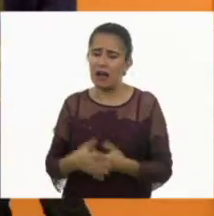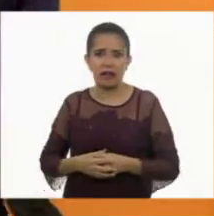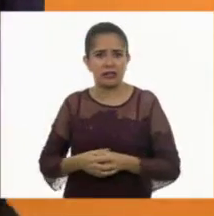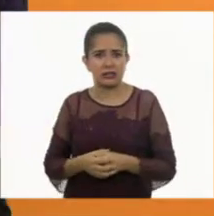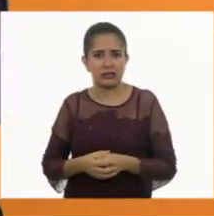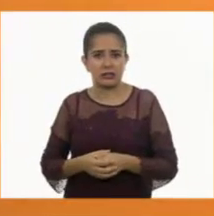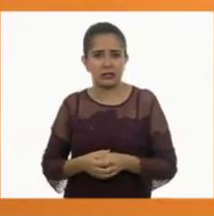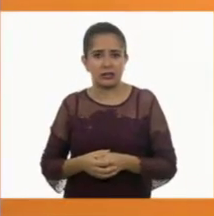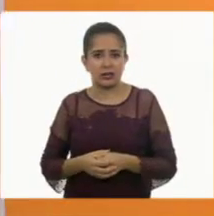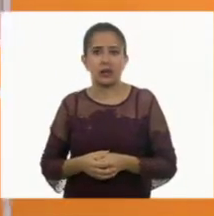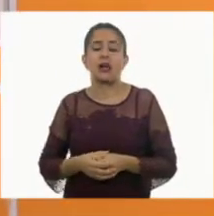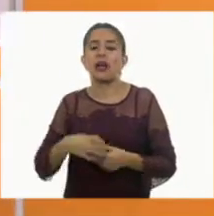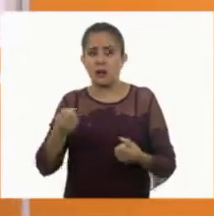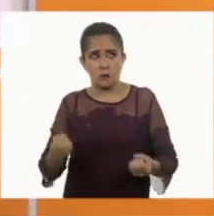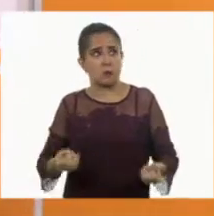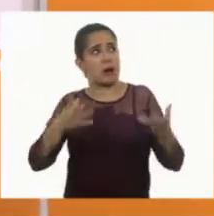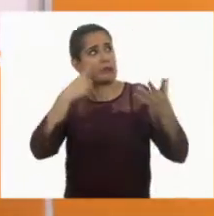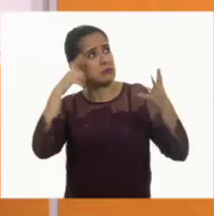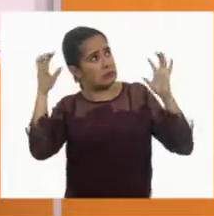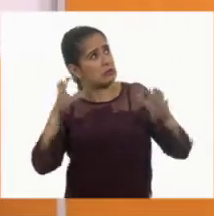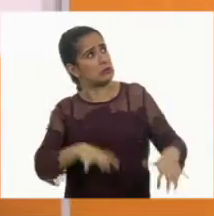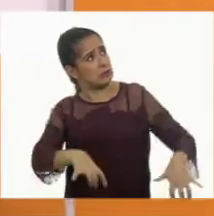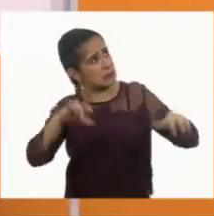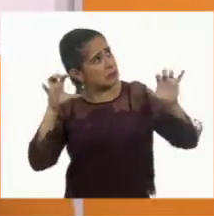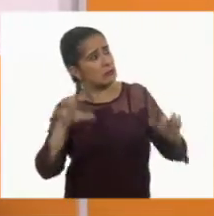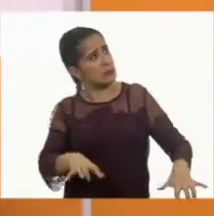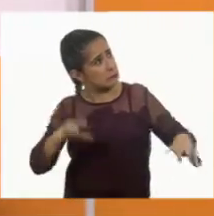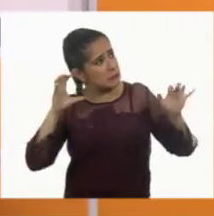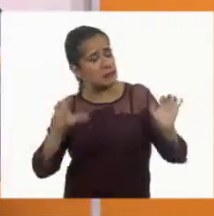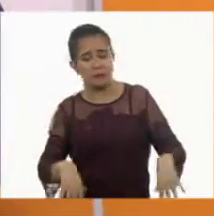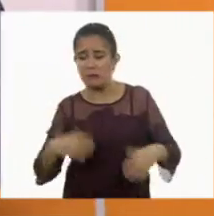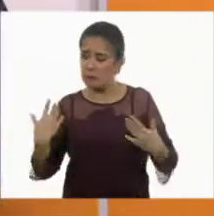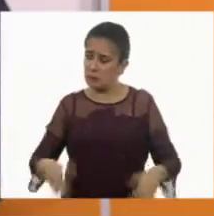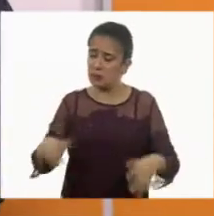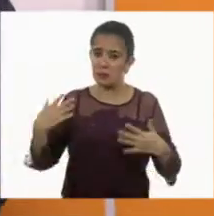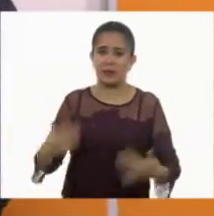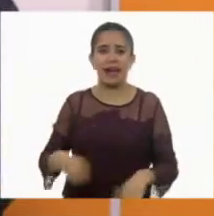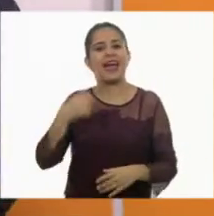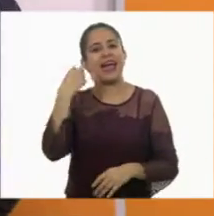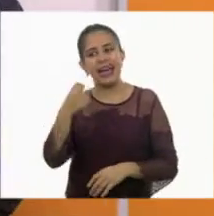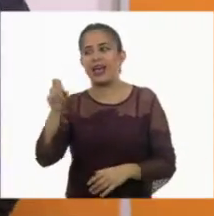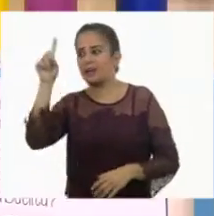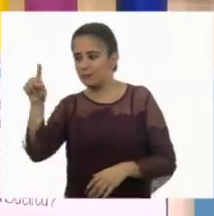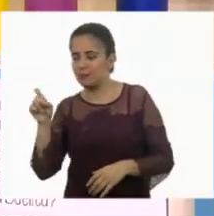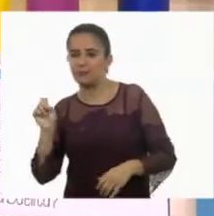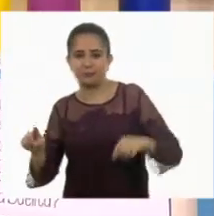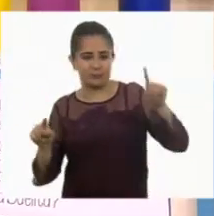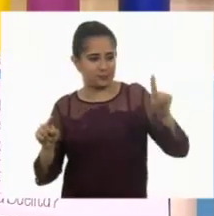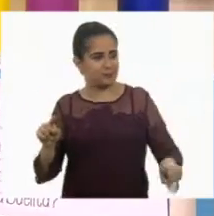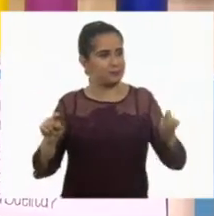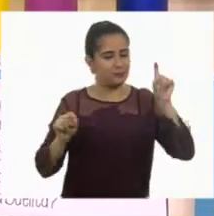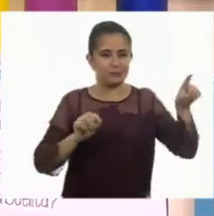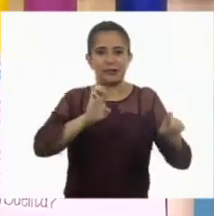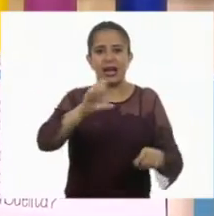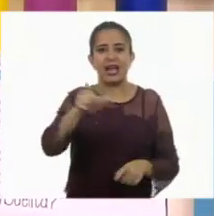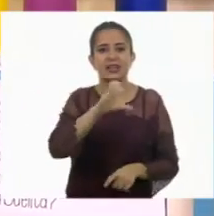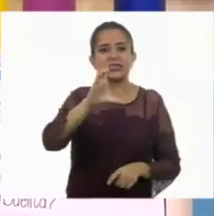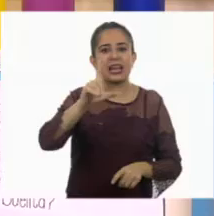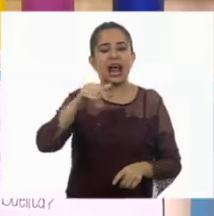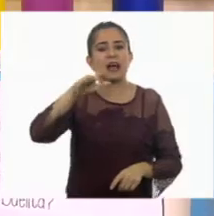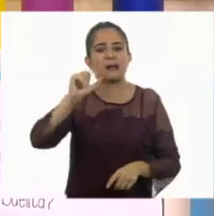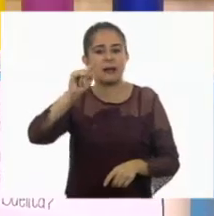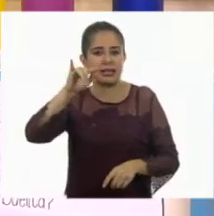es una exclamativa. ¡Muy bien! ¿Identificaste bien la exclamación y